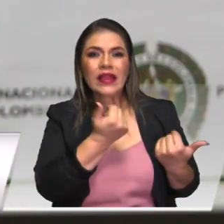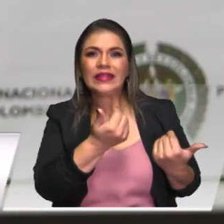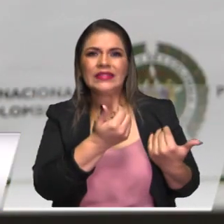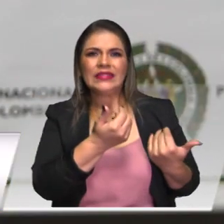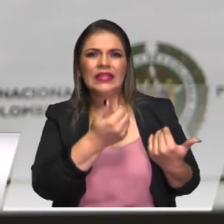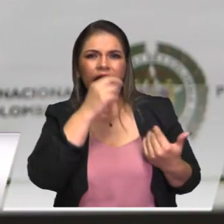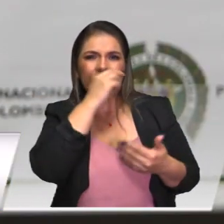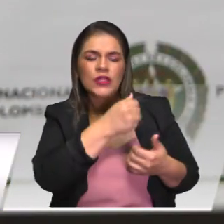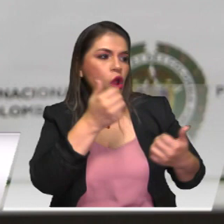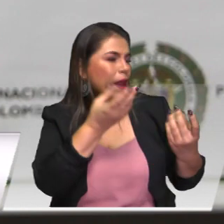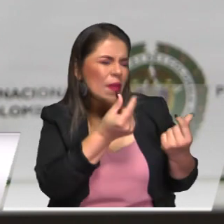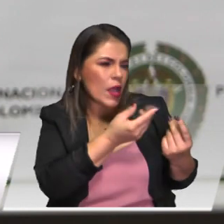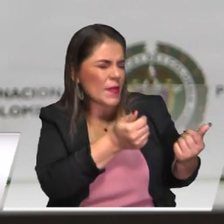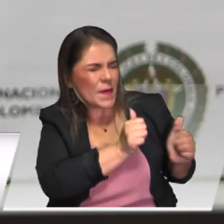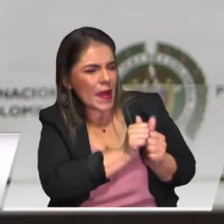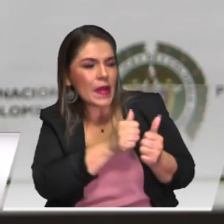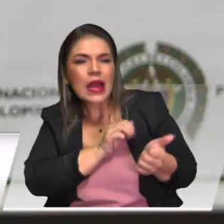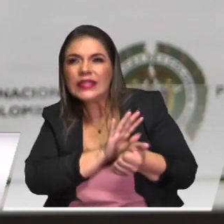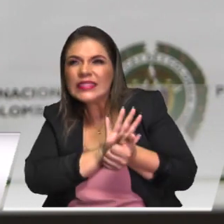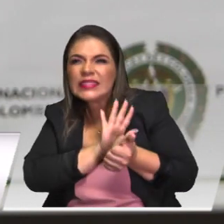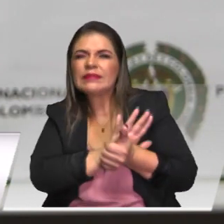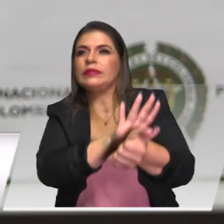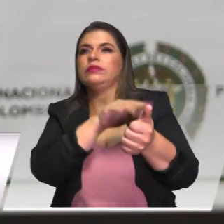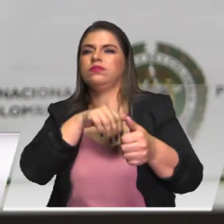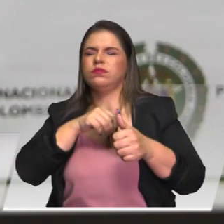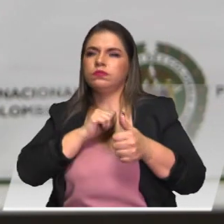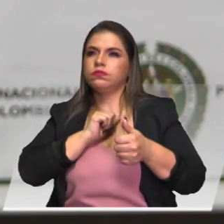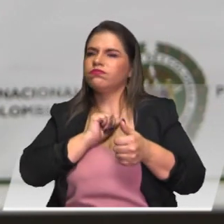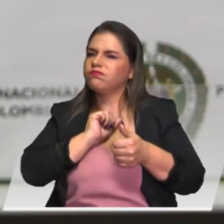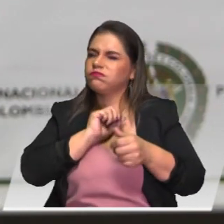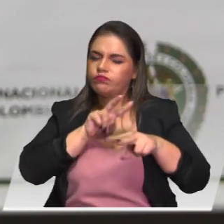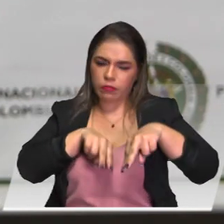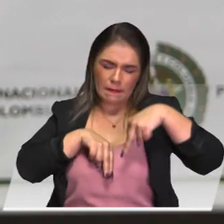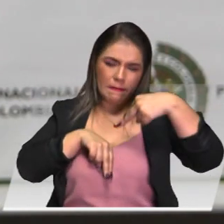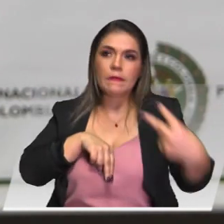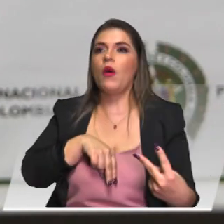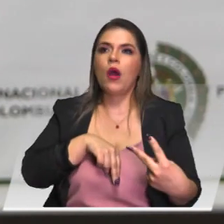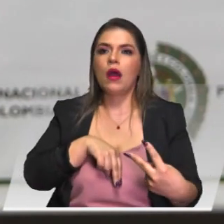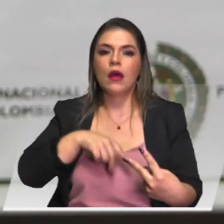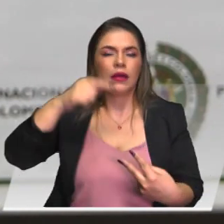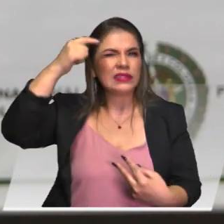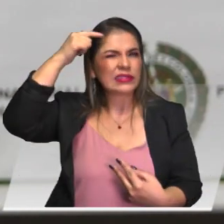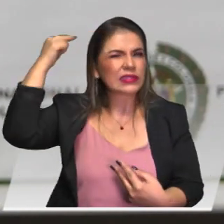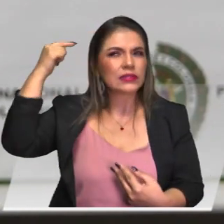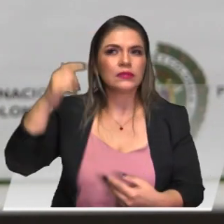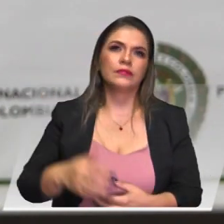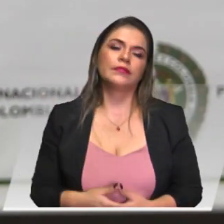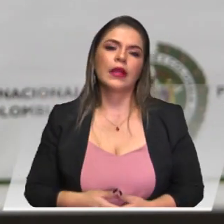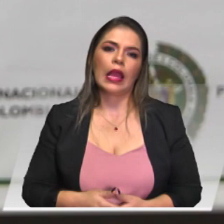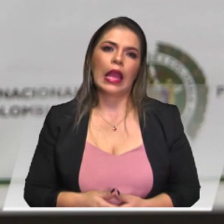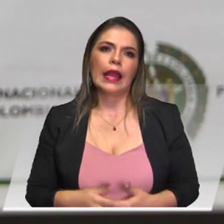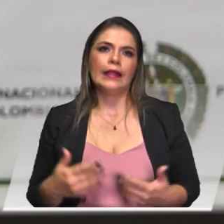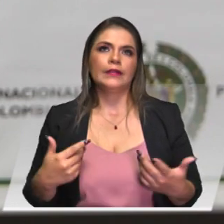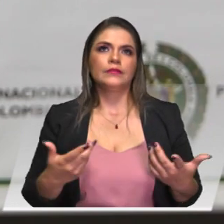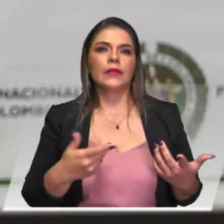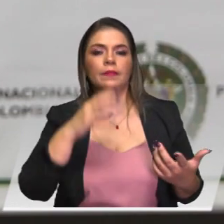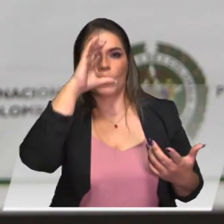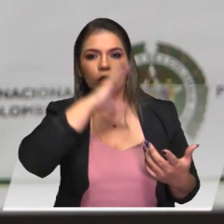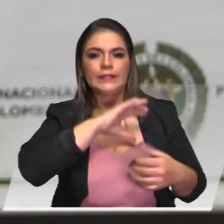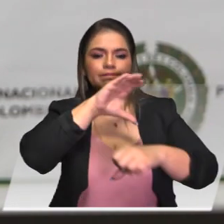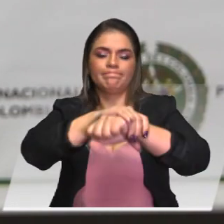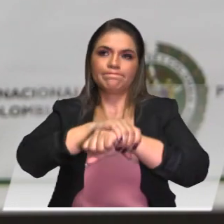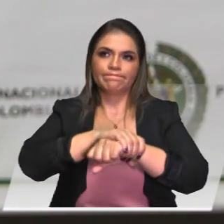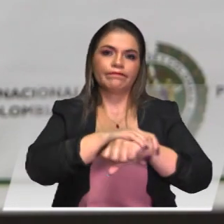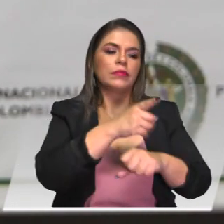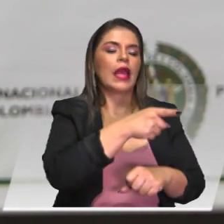rápido es empujado lo que le ocasiona una herida en la parte de la cabeza por lo cual se procederá a realizar la captura